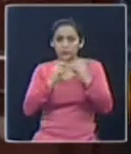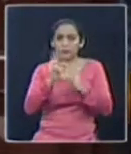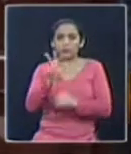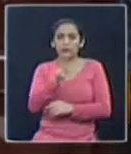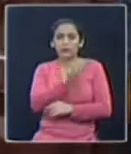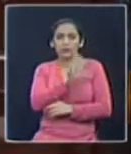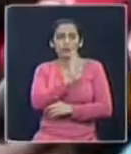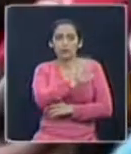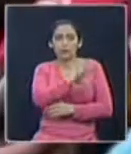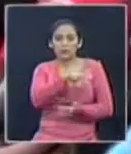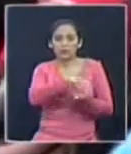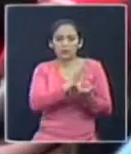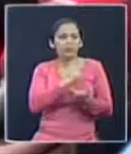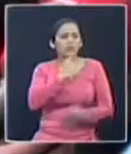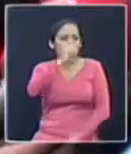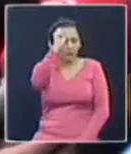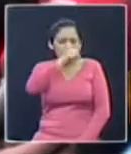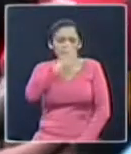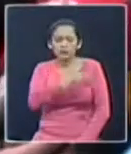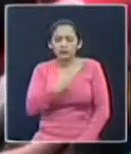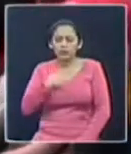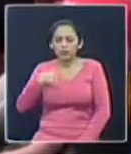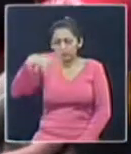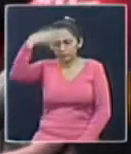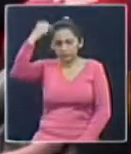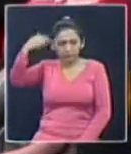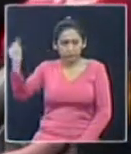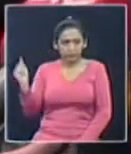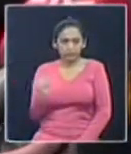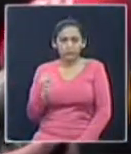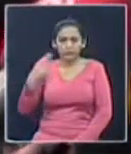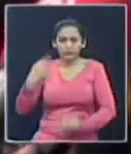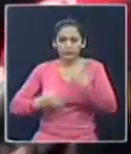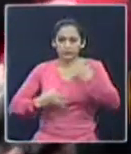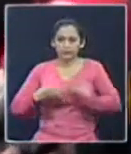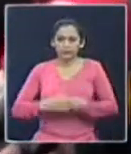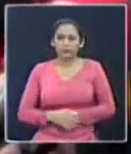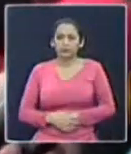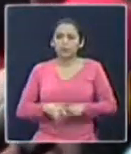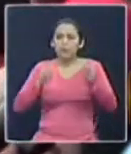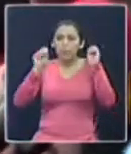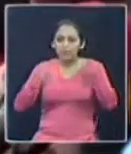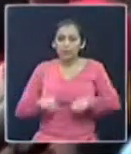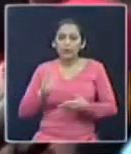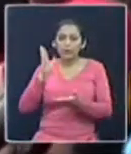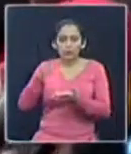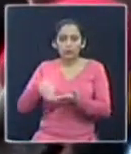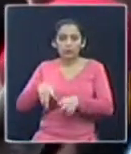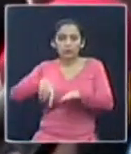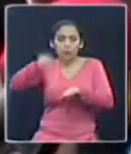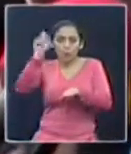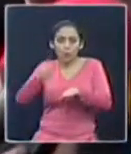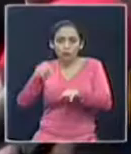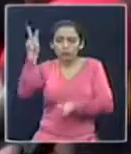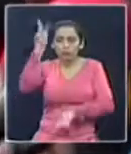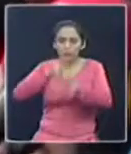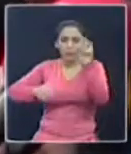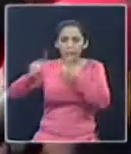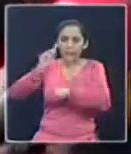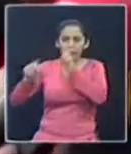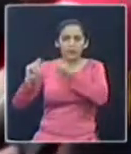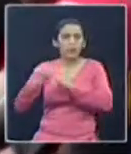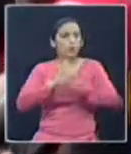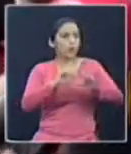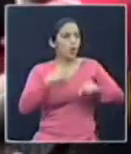al trámite. Para él poder responder ante la justicia, para poder defenderse de manera argumentada, poder defenderse con